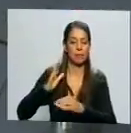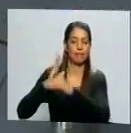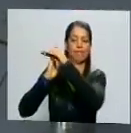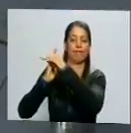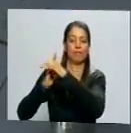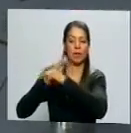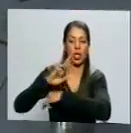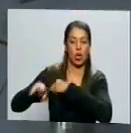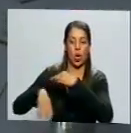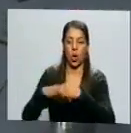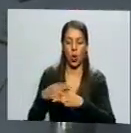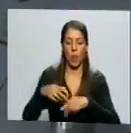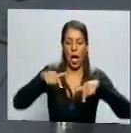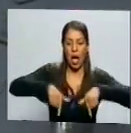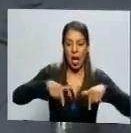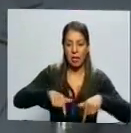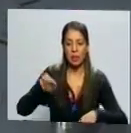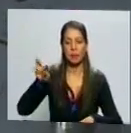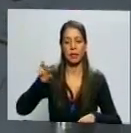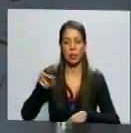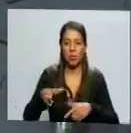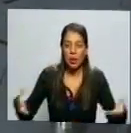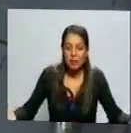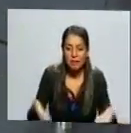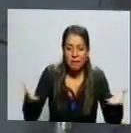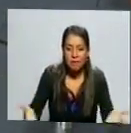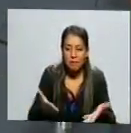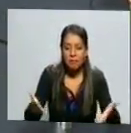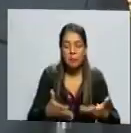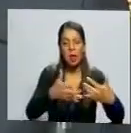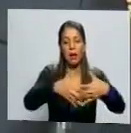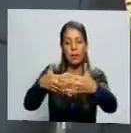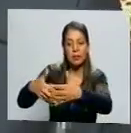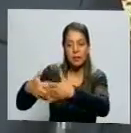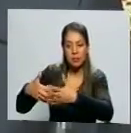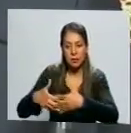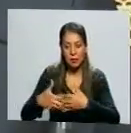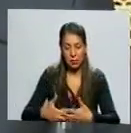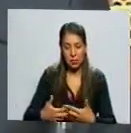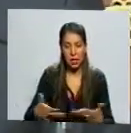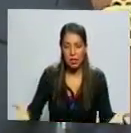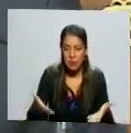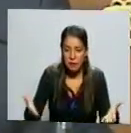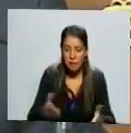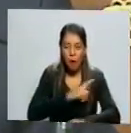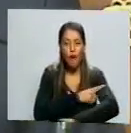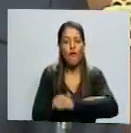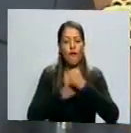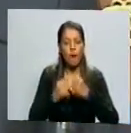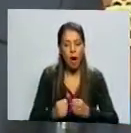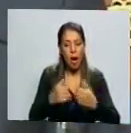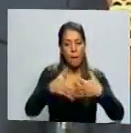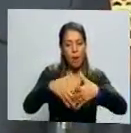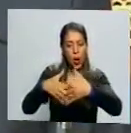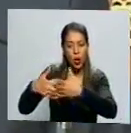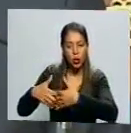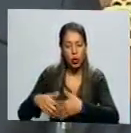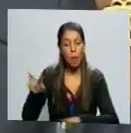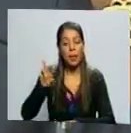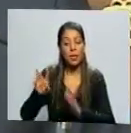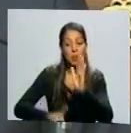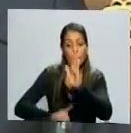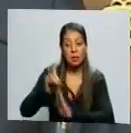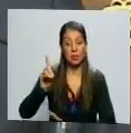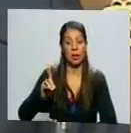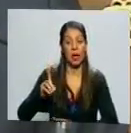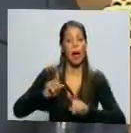activar los motores de desarrollo nacional, activar las fuerzas productivas. Pero cuando se activan